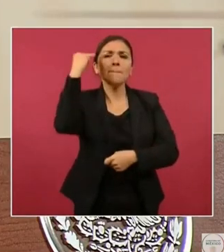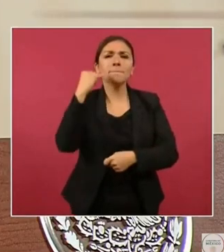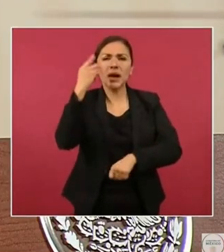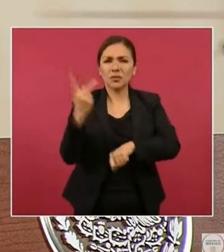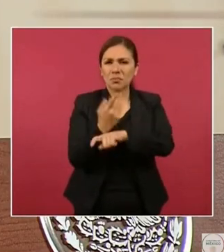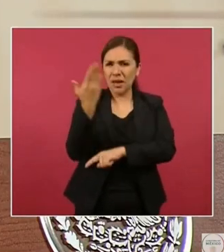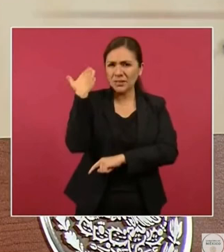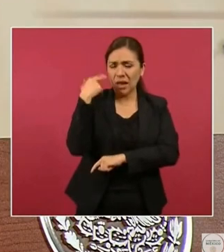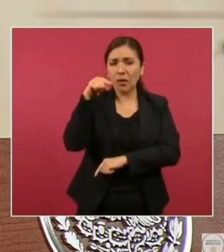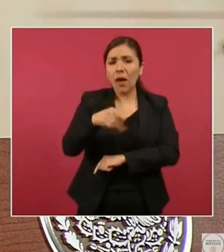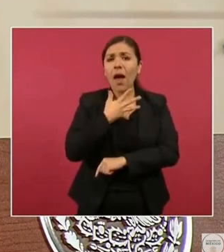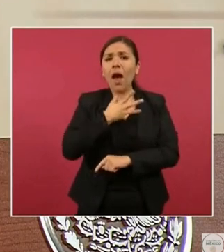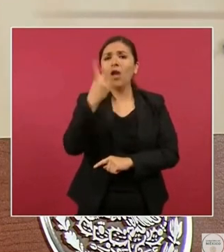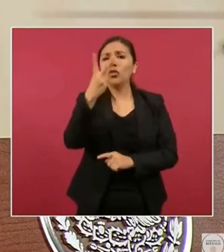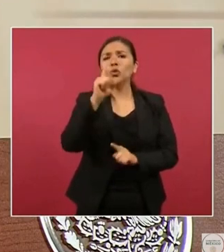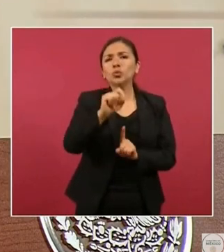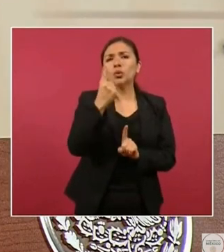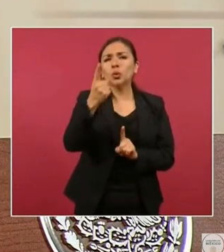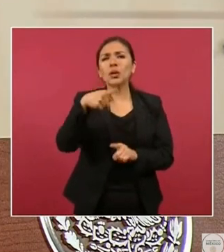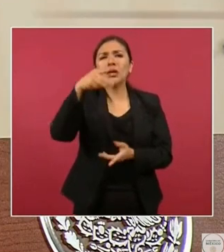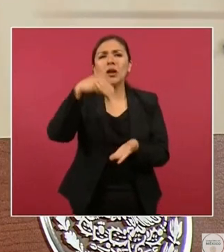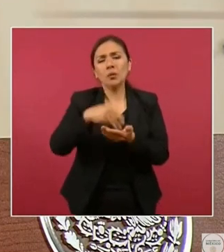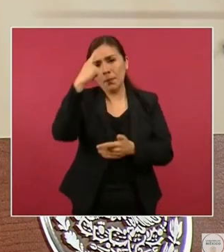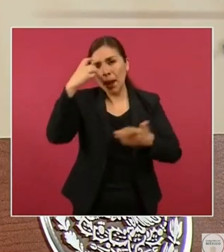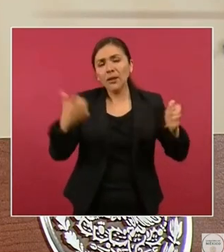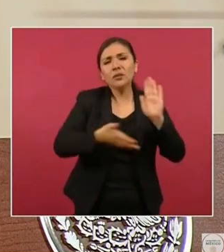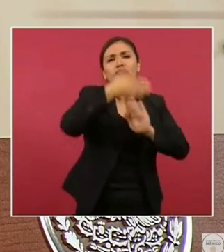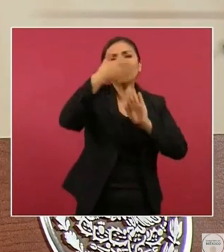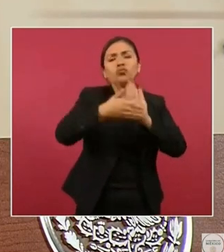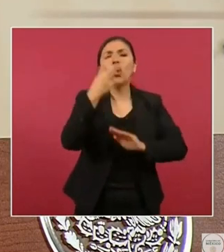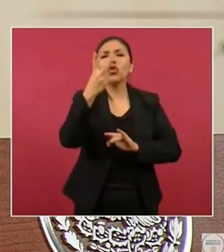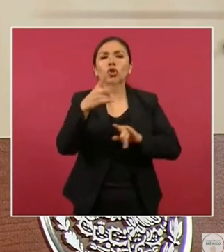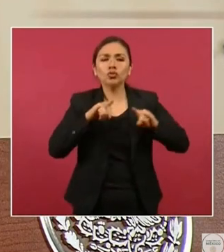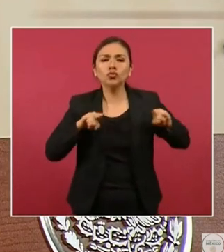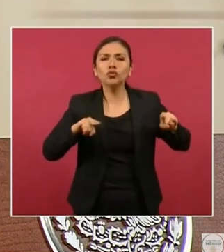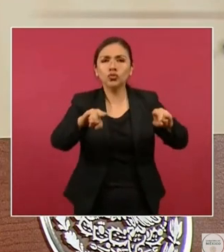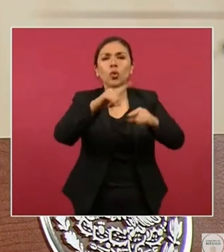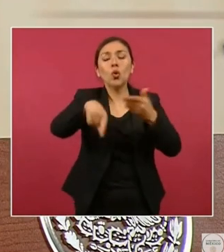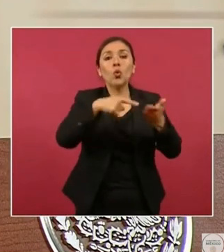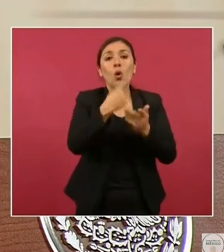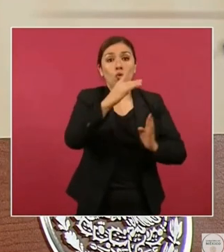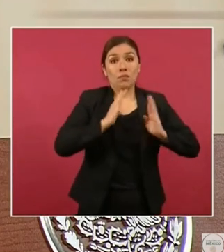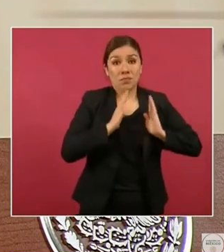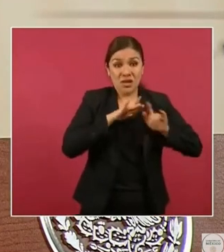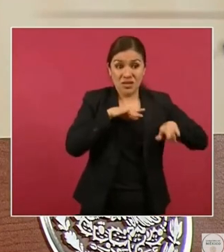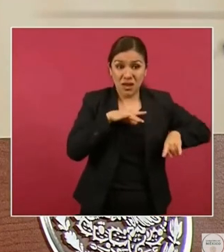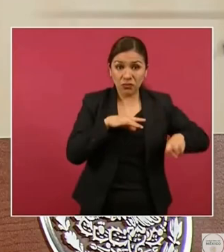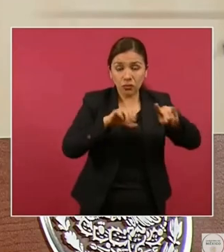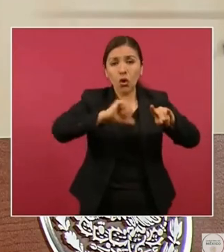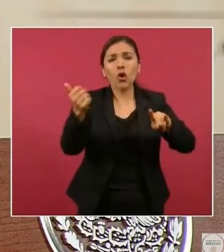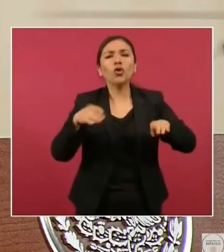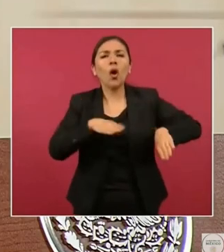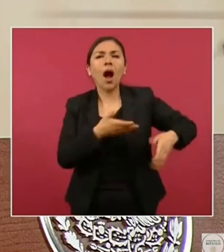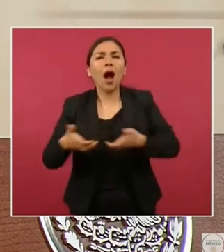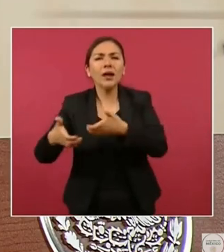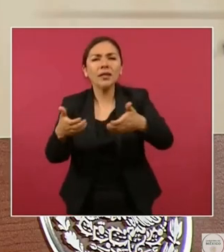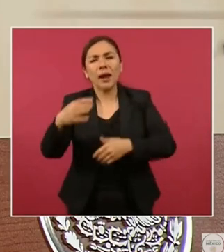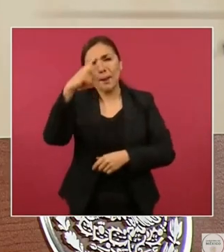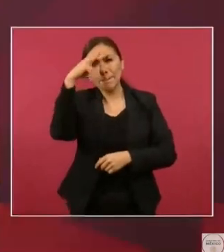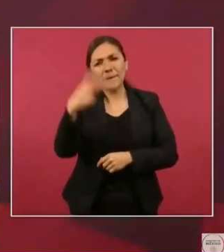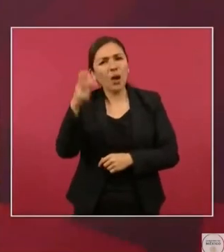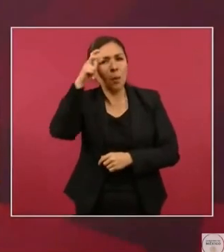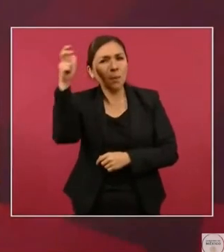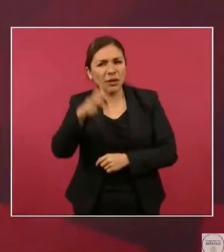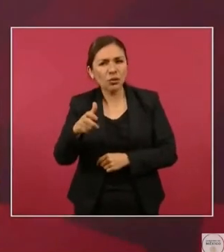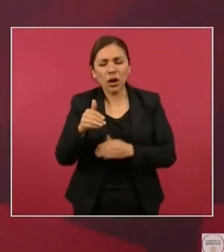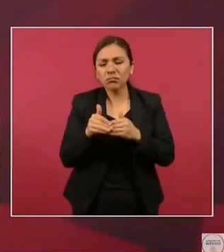2.1 kilómetros e implicó la construcción de 2 distribuidores viales, uno en la zona militar y otro en la carretera México-Pachuca, a la altura del